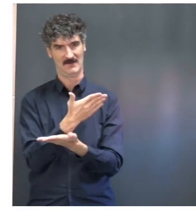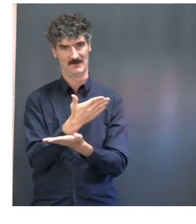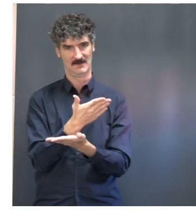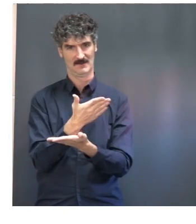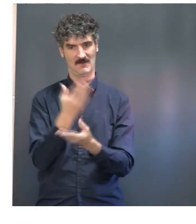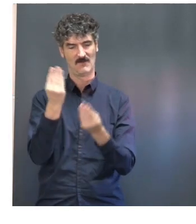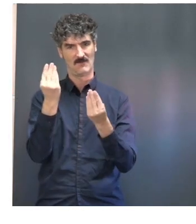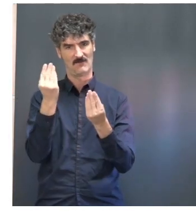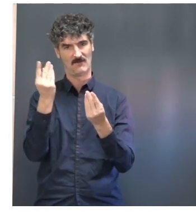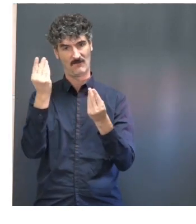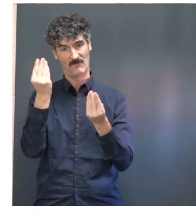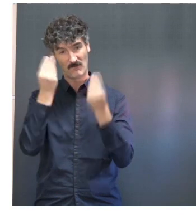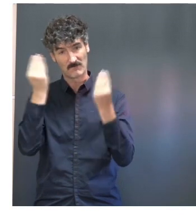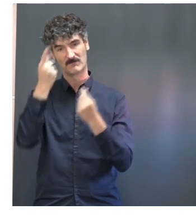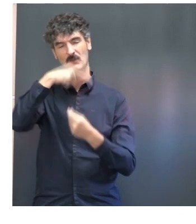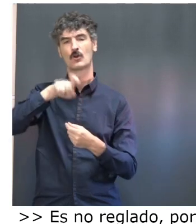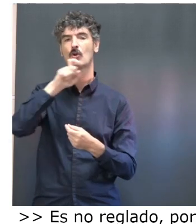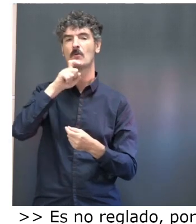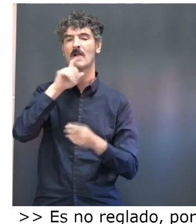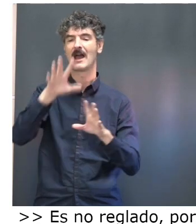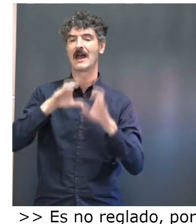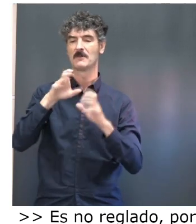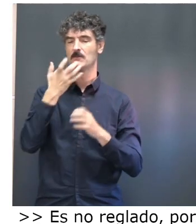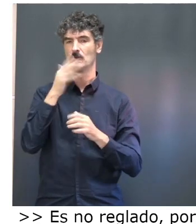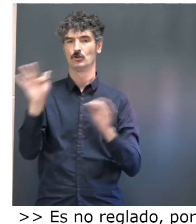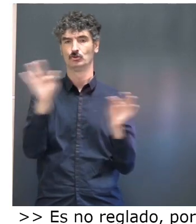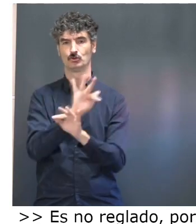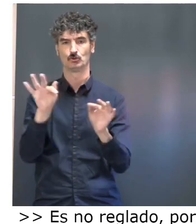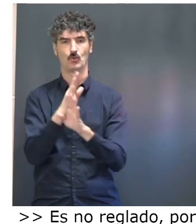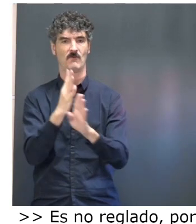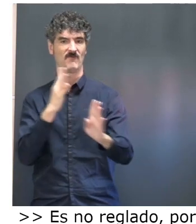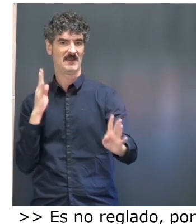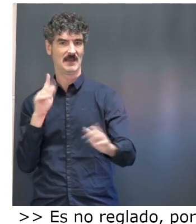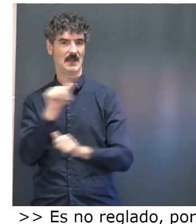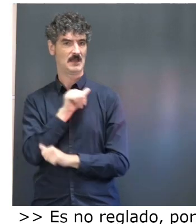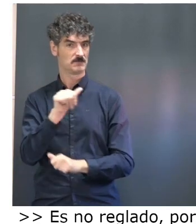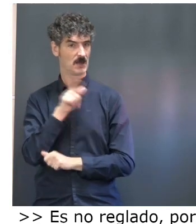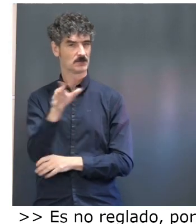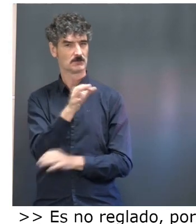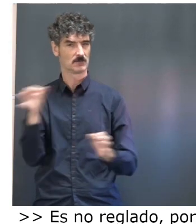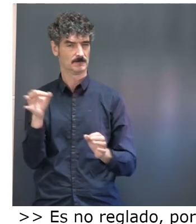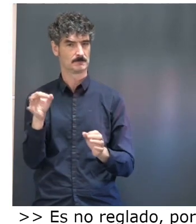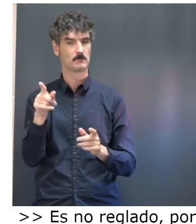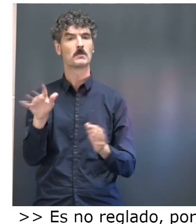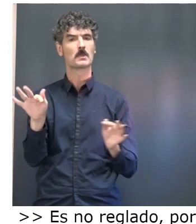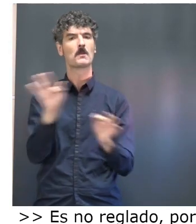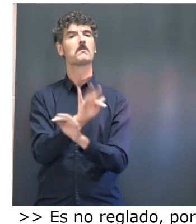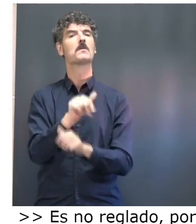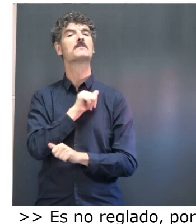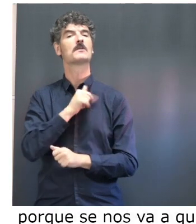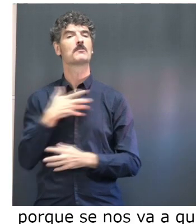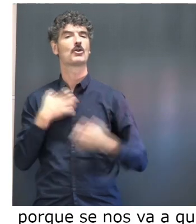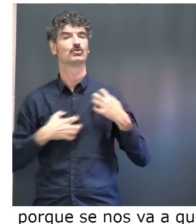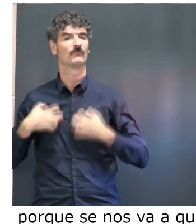formación profesional a querer que aprendan, por ejemplo, a esperar turnos en una fila, en una cola. Está fenomenal. Si quieres trabajar la tolerancia a la frustración,